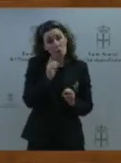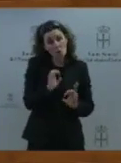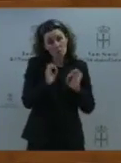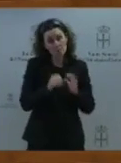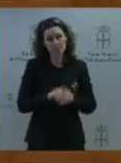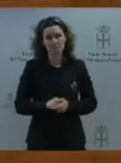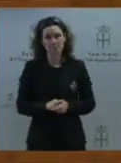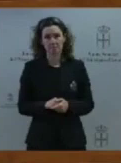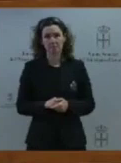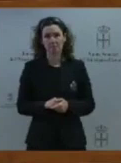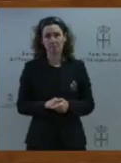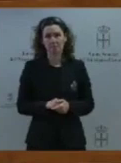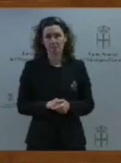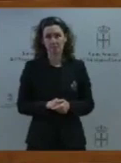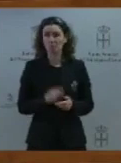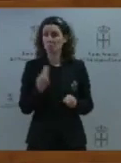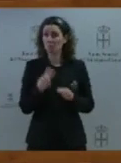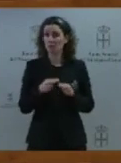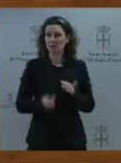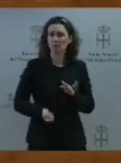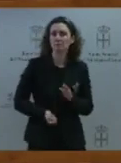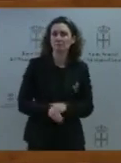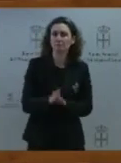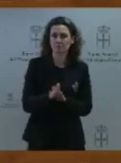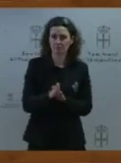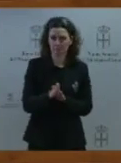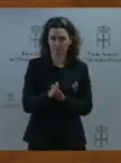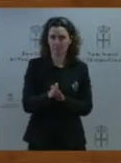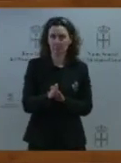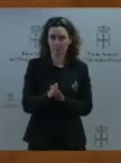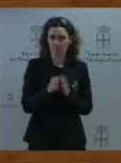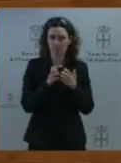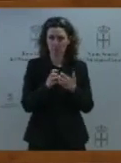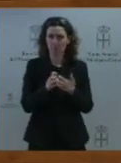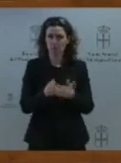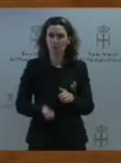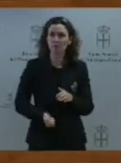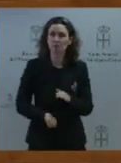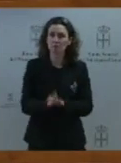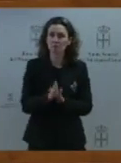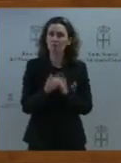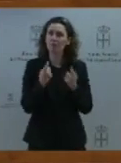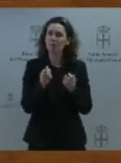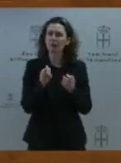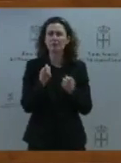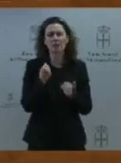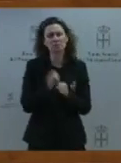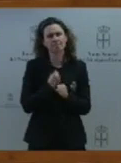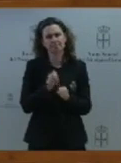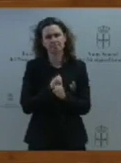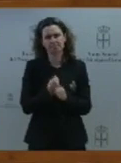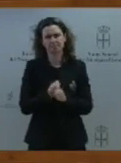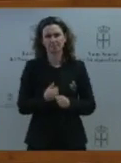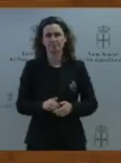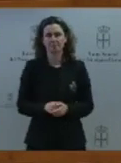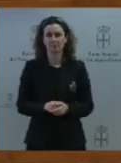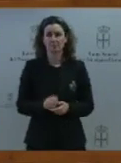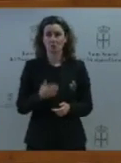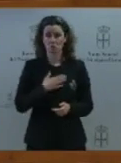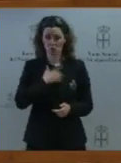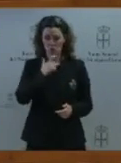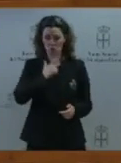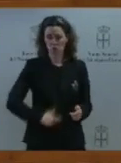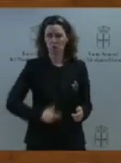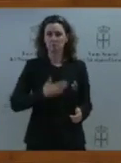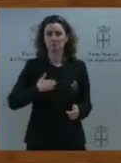no se termina el periodo de lucha queda mucho por hacer muchísimo por hacer esta diputada tiene Claro que no hay